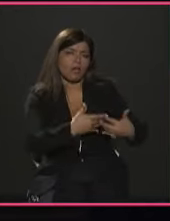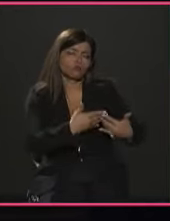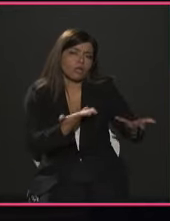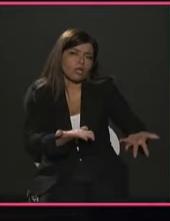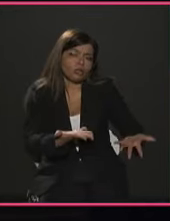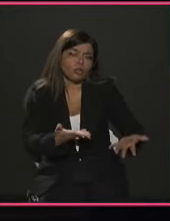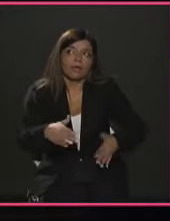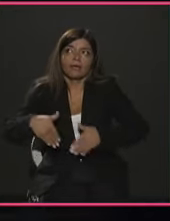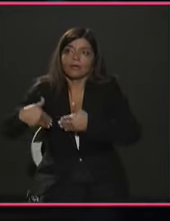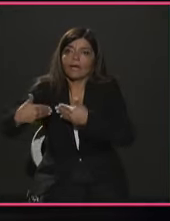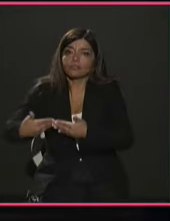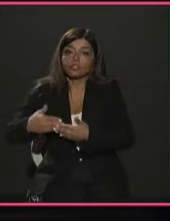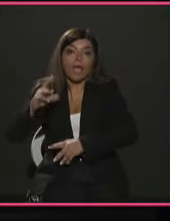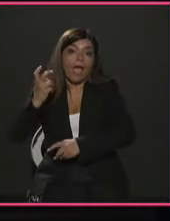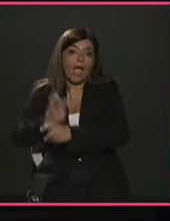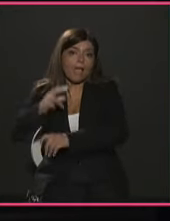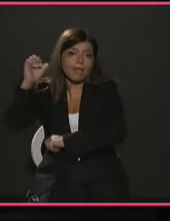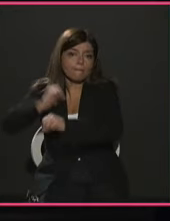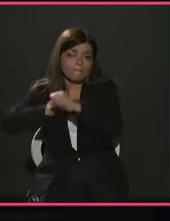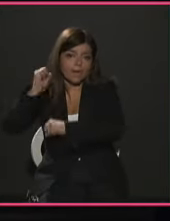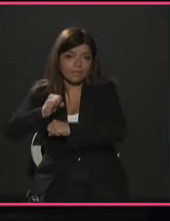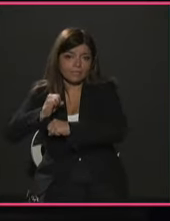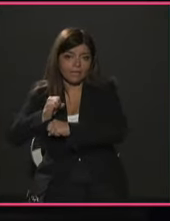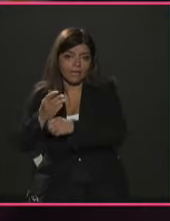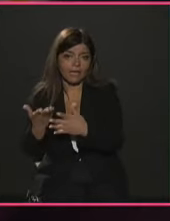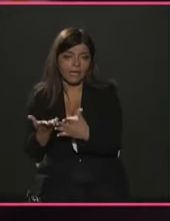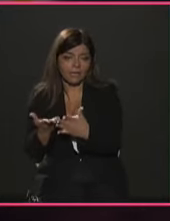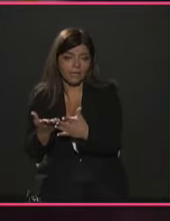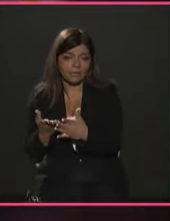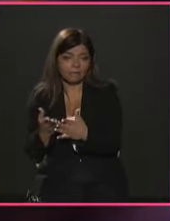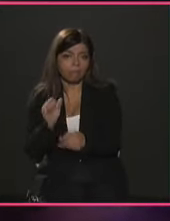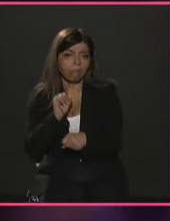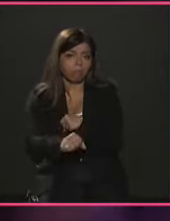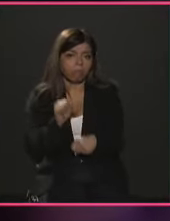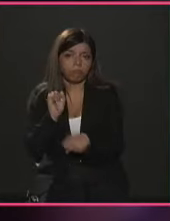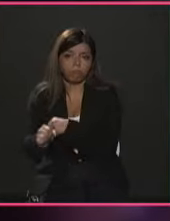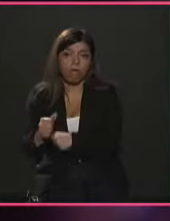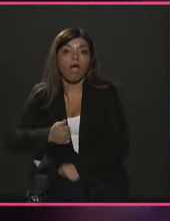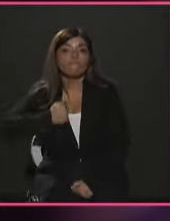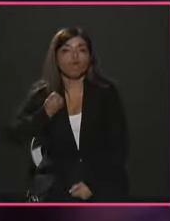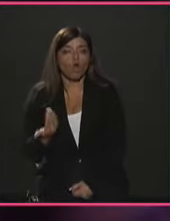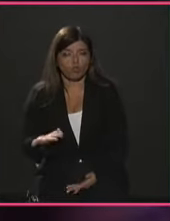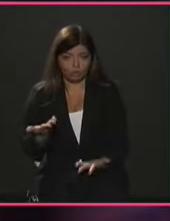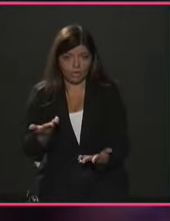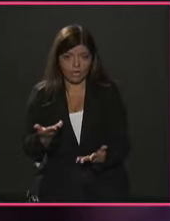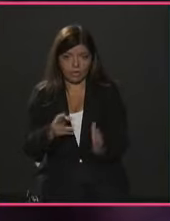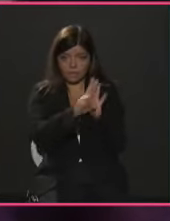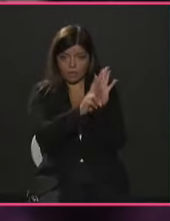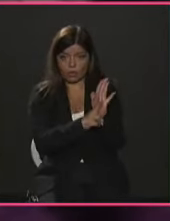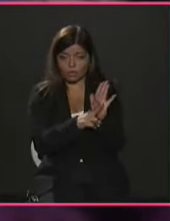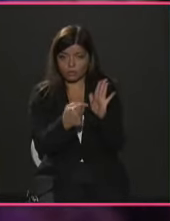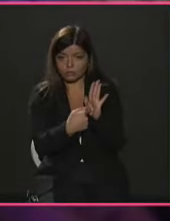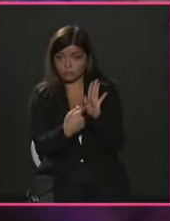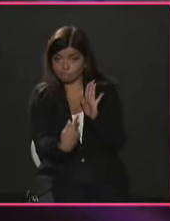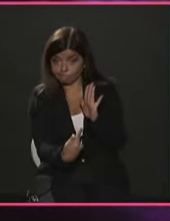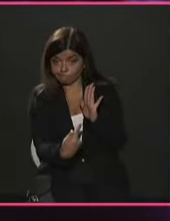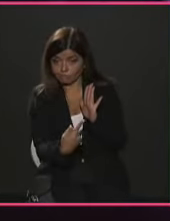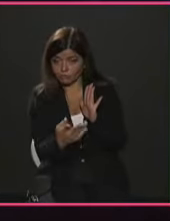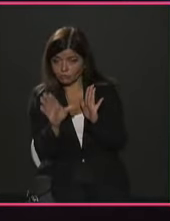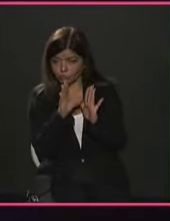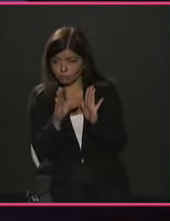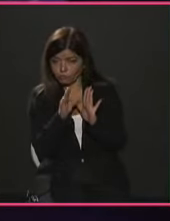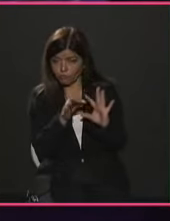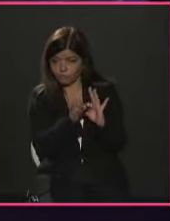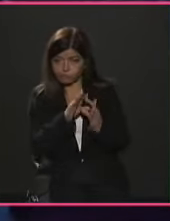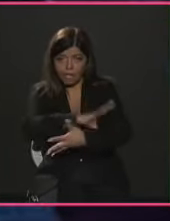Entonces tenemos empresas que están aceptando voluntariamente la regula es por eso que nosotros buscamos